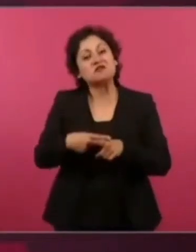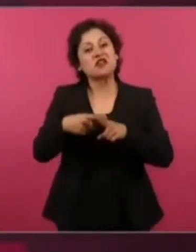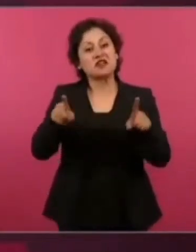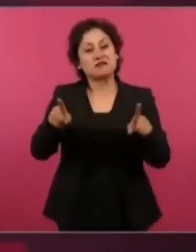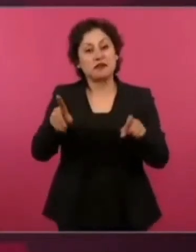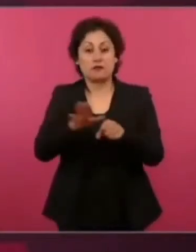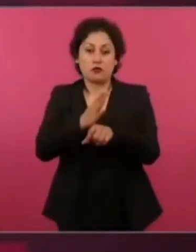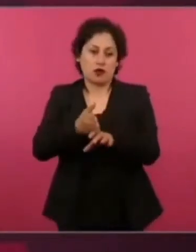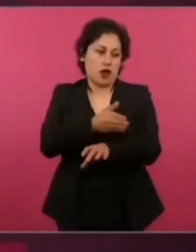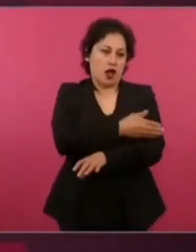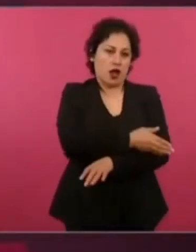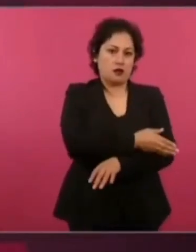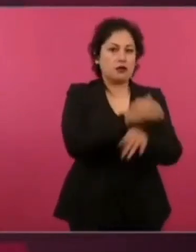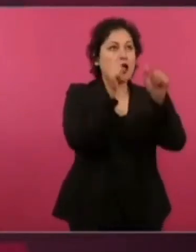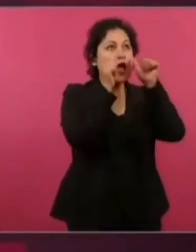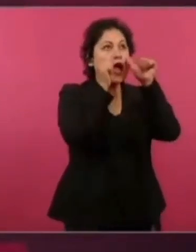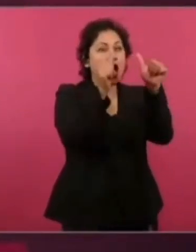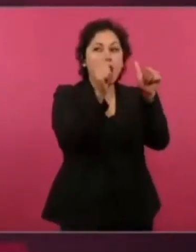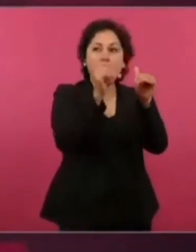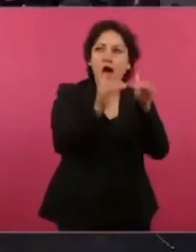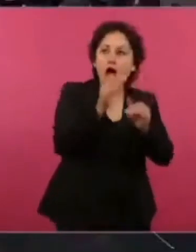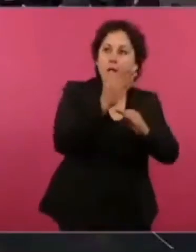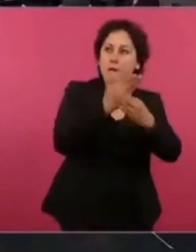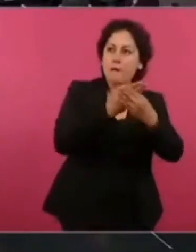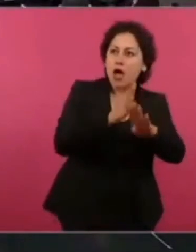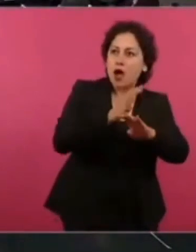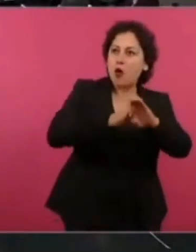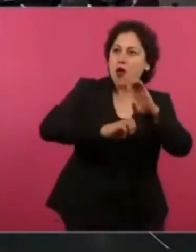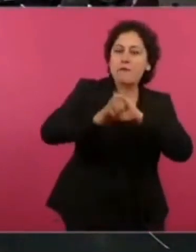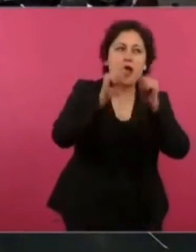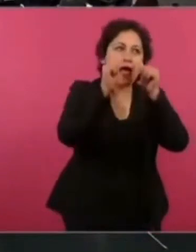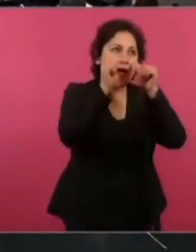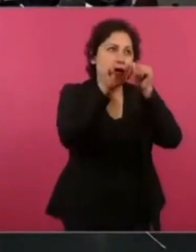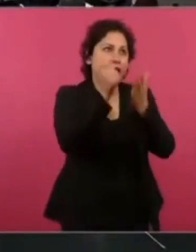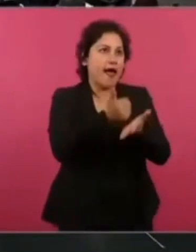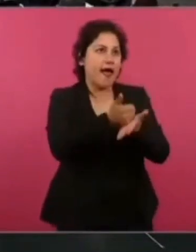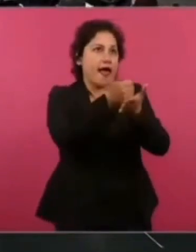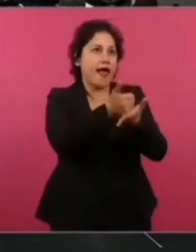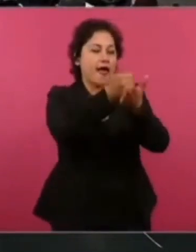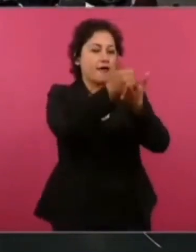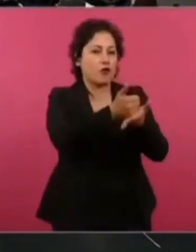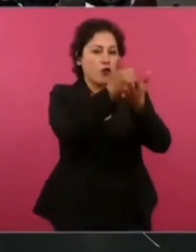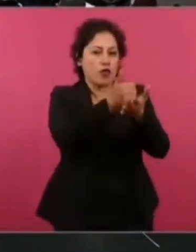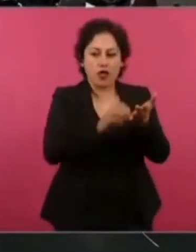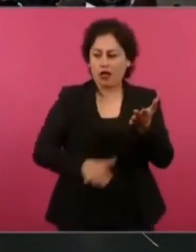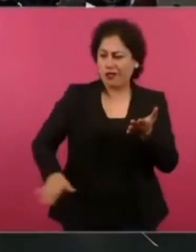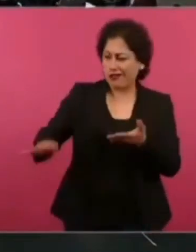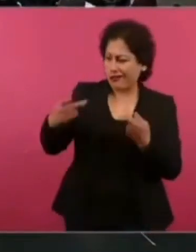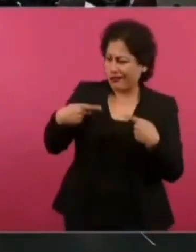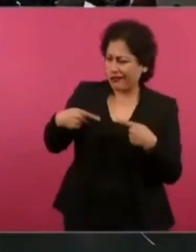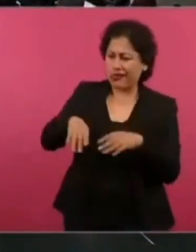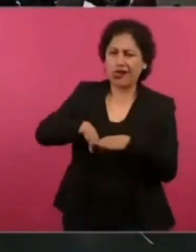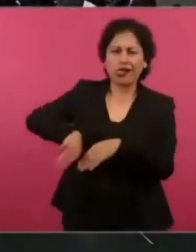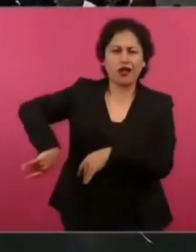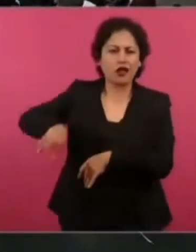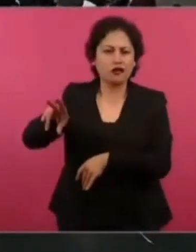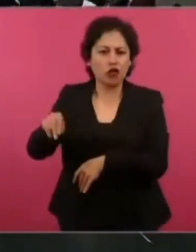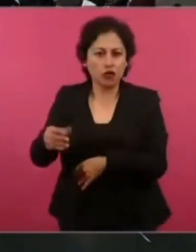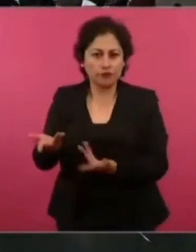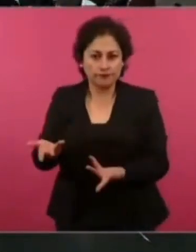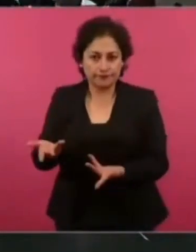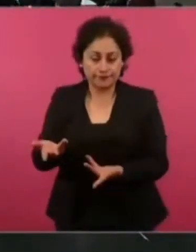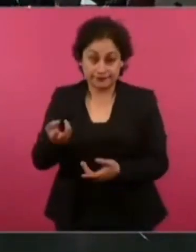arriba, y había también otro sofisma, otra mentira que